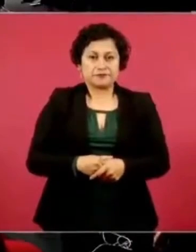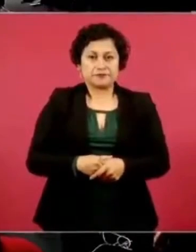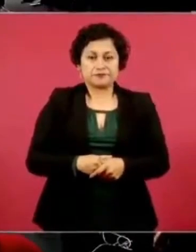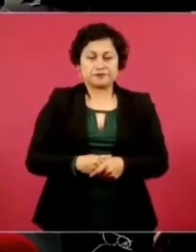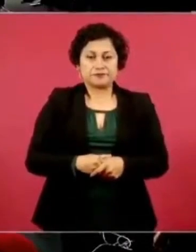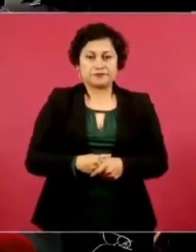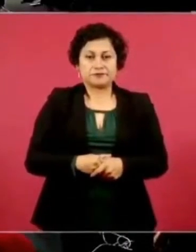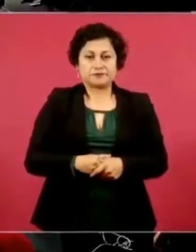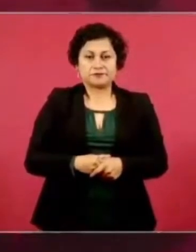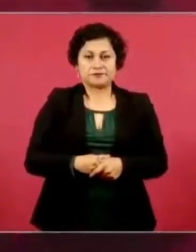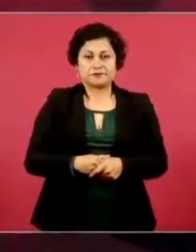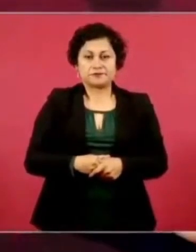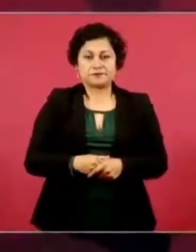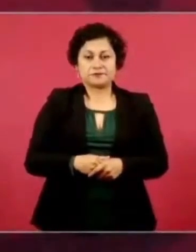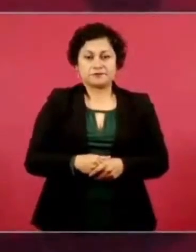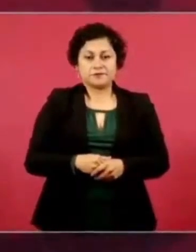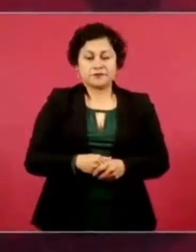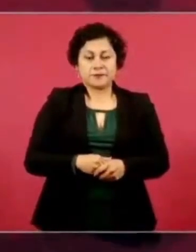que pues